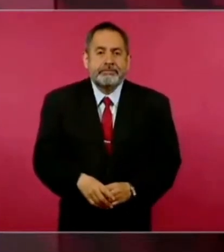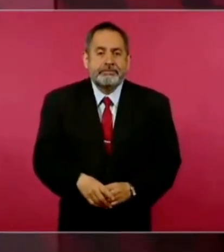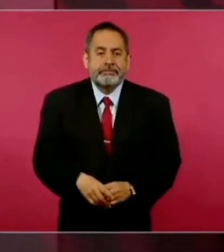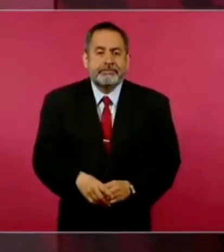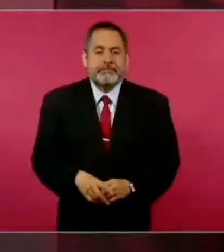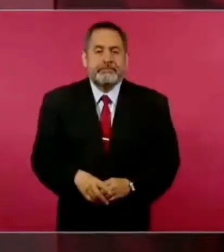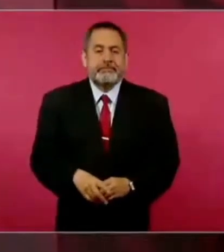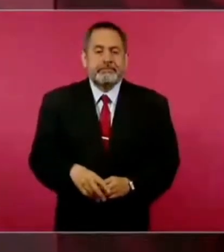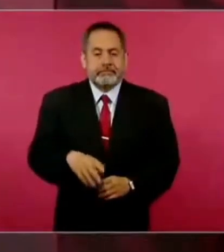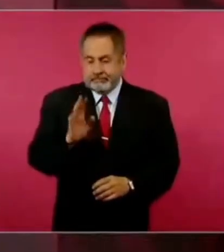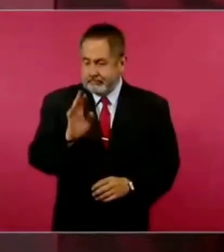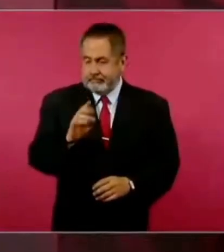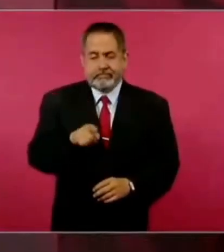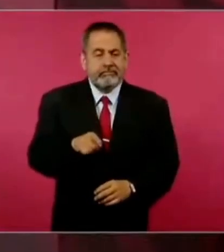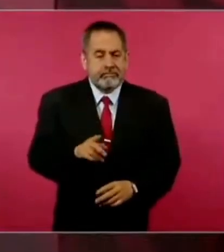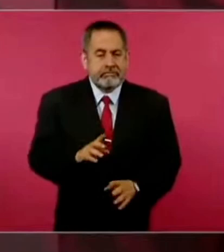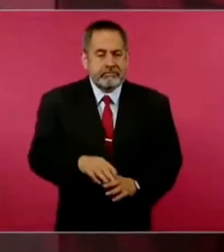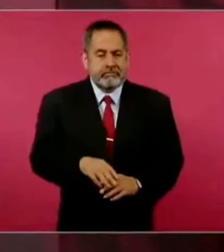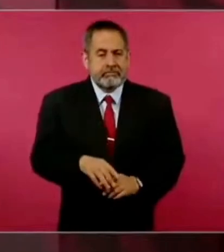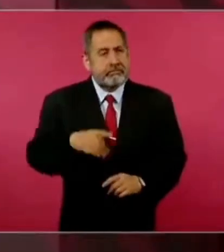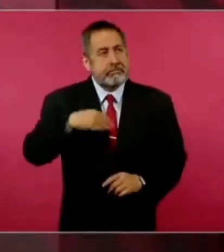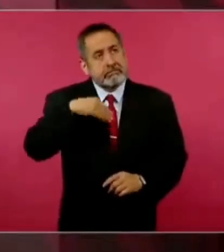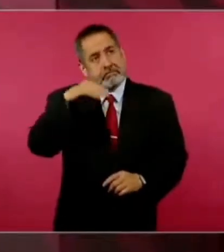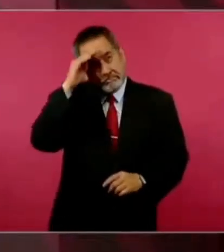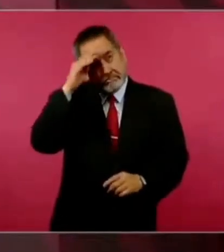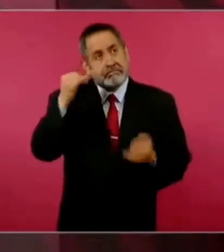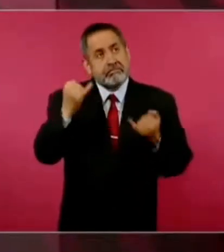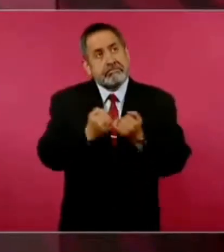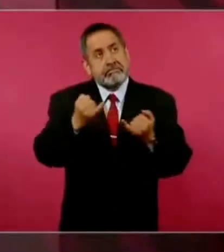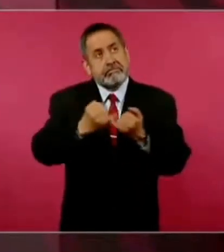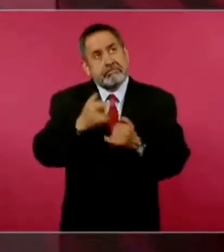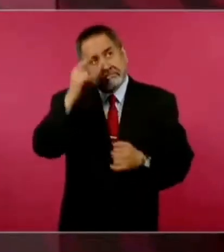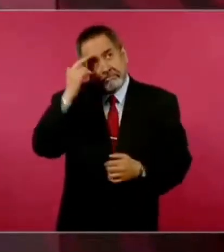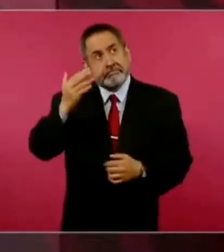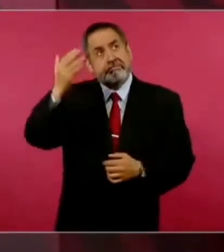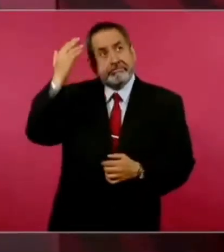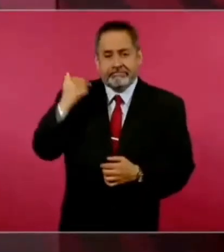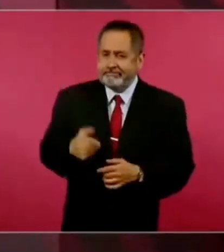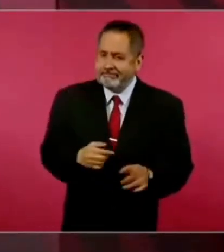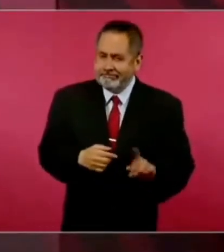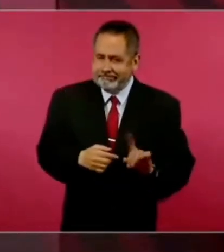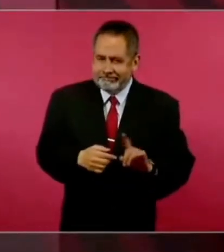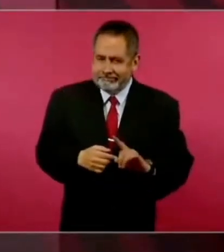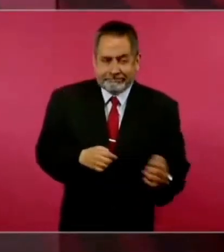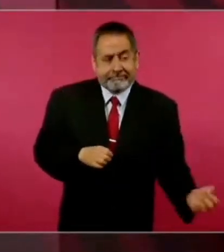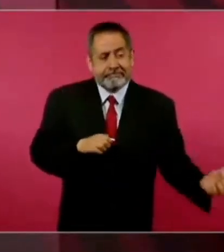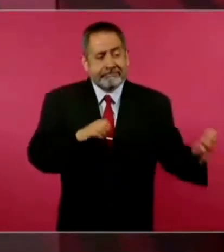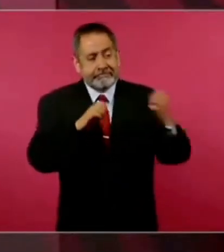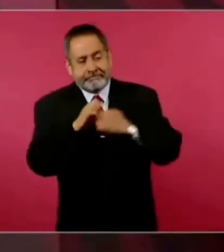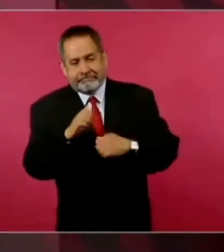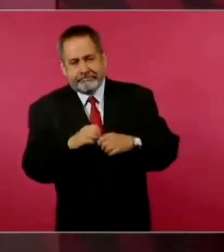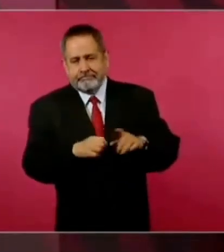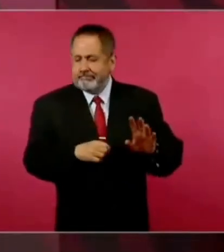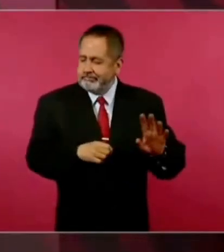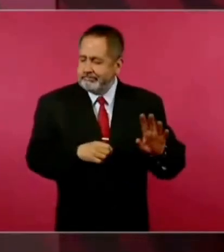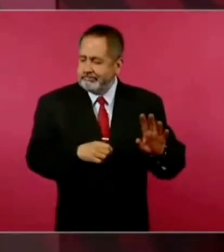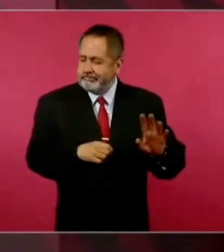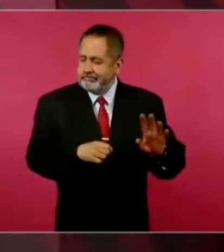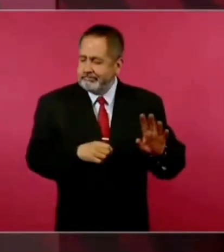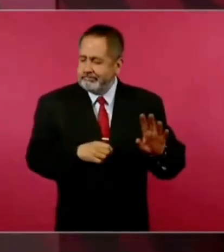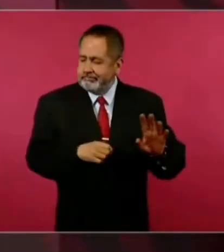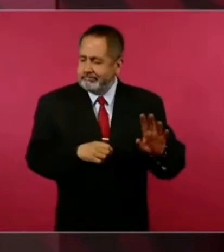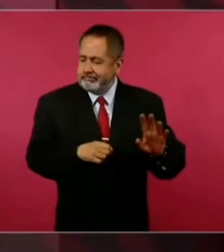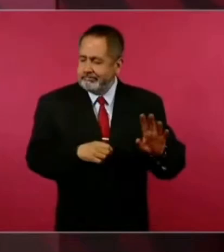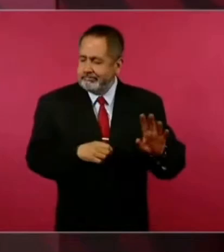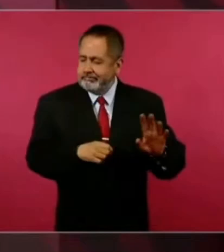porque si no nos vamos a quedar en el tiempo en que nos engañaban de que el ratero era el que se